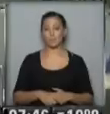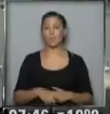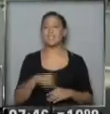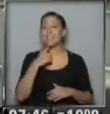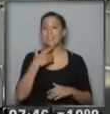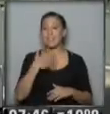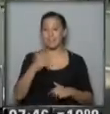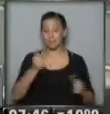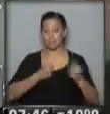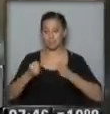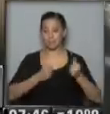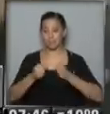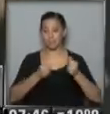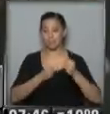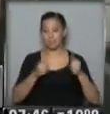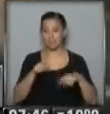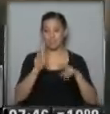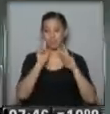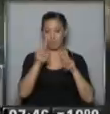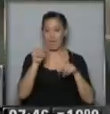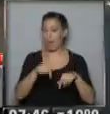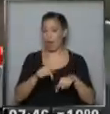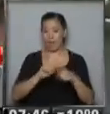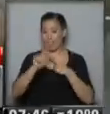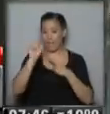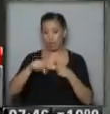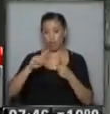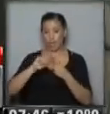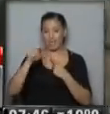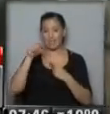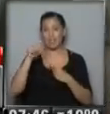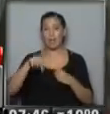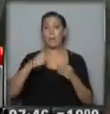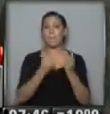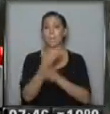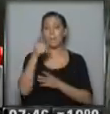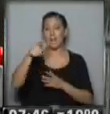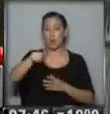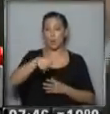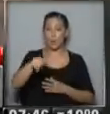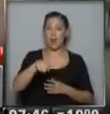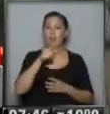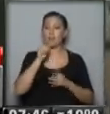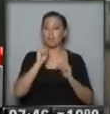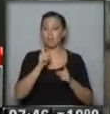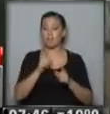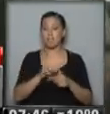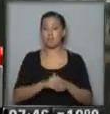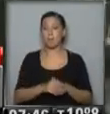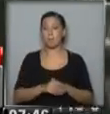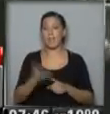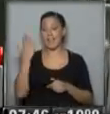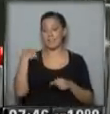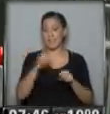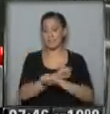llegada de la maratona en la Ciudad de Boston estas son imágenes en vivo de lo que está sucediendo esta mañana en el lugar donde se registraron las